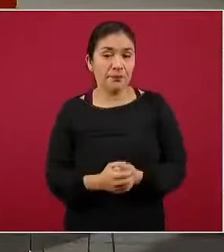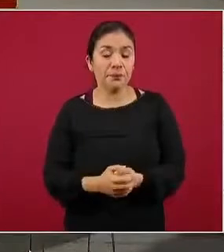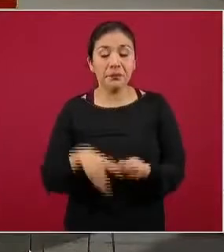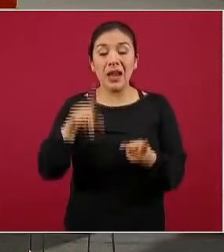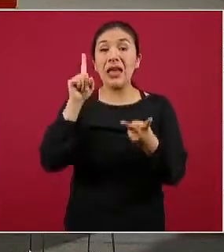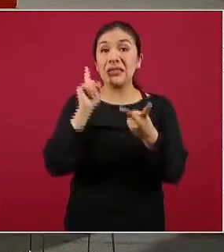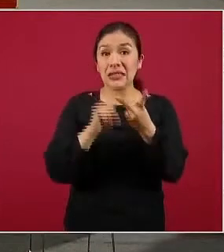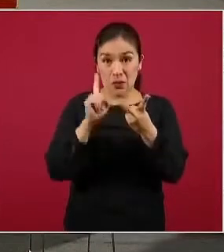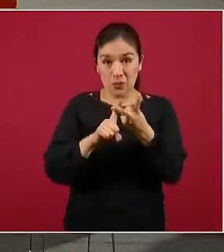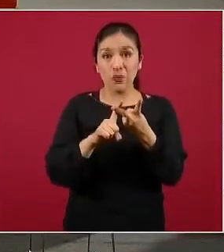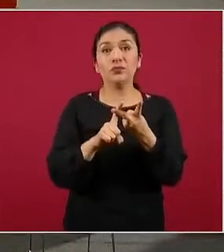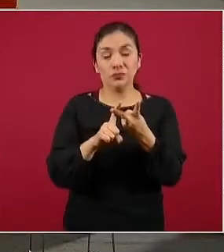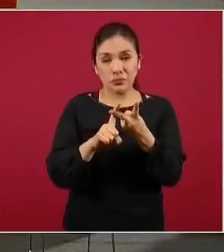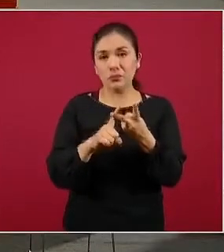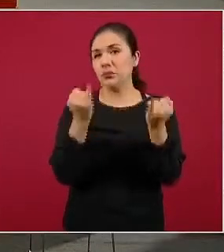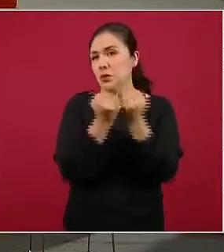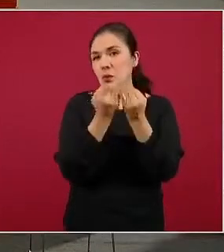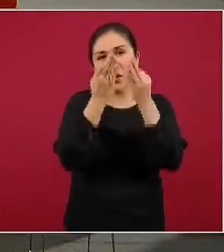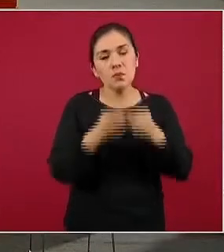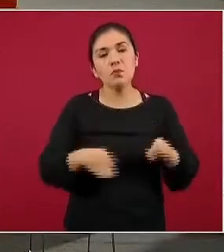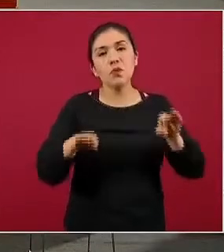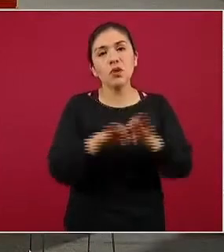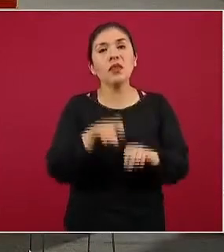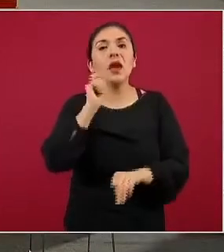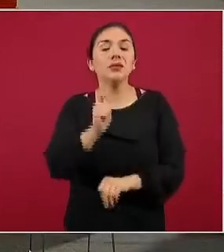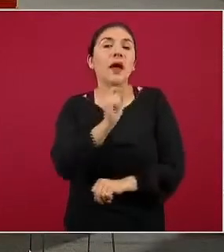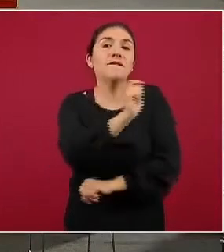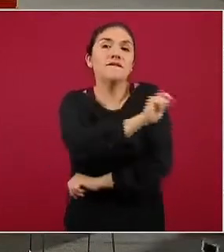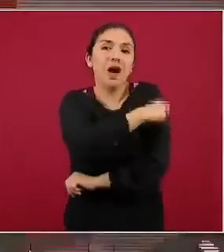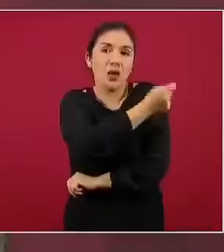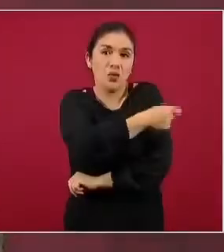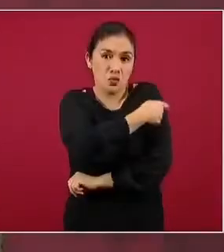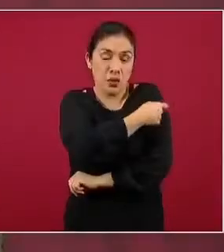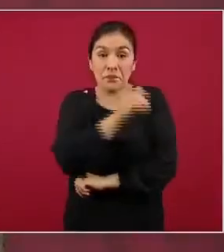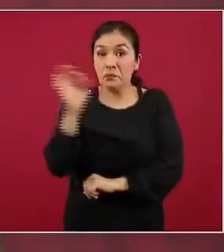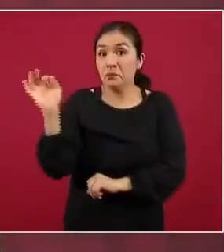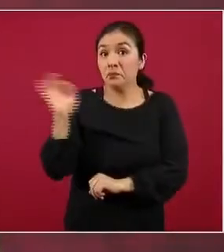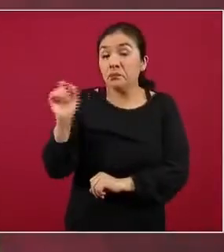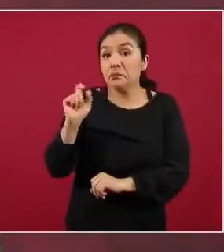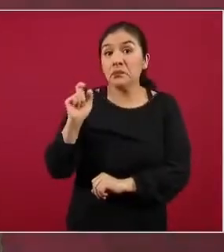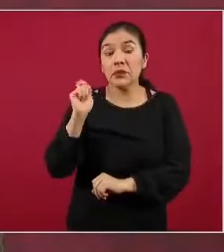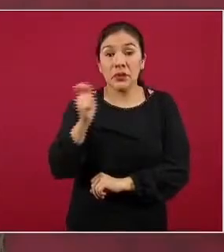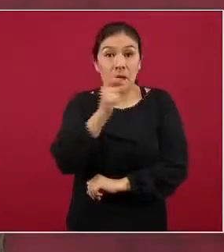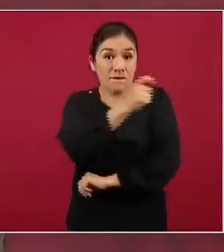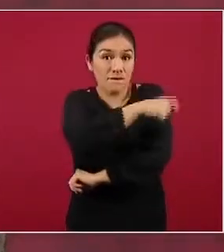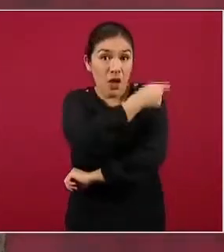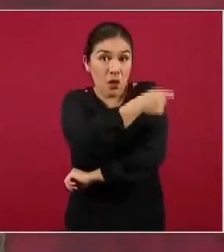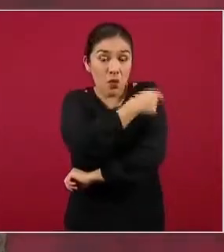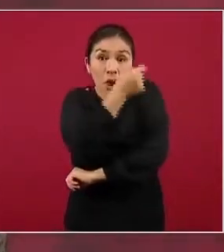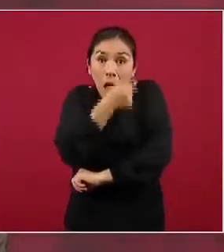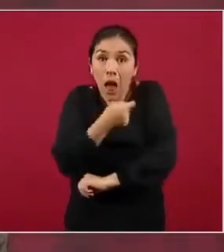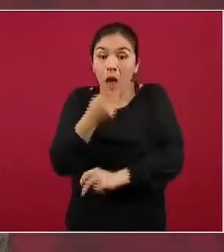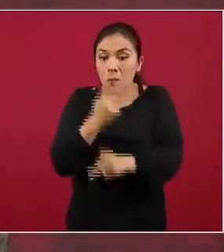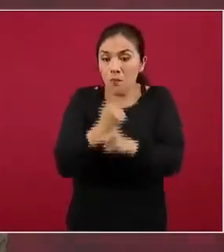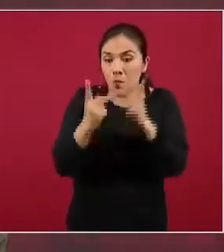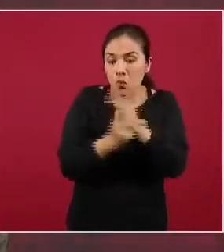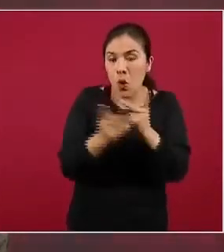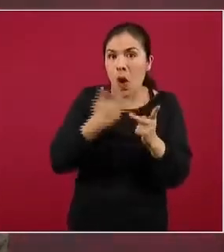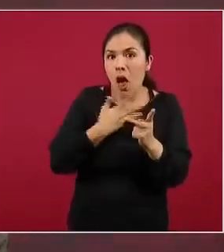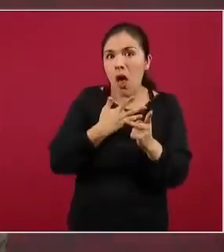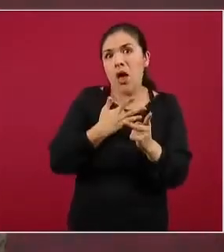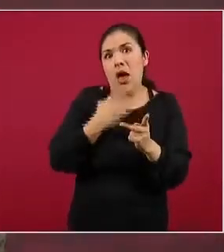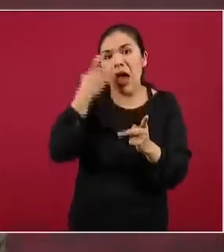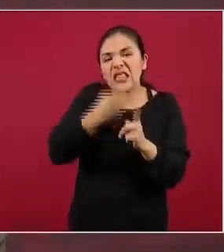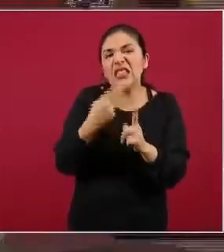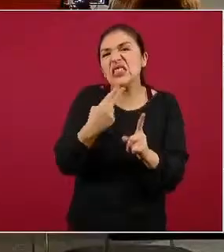segunda consecuencia importante, desde luego, es la vacuna. Si la vacuna es un producto que está